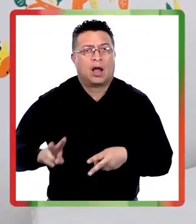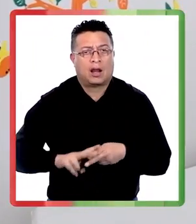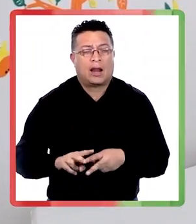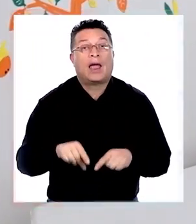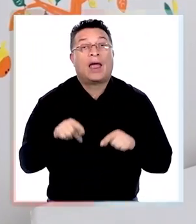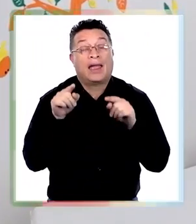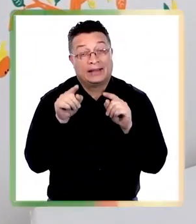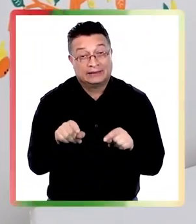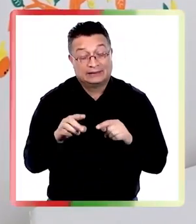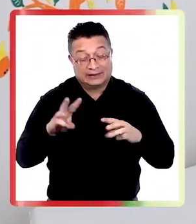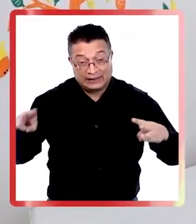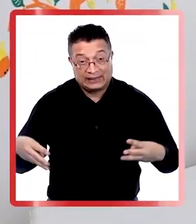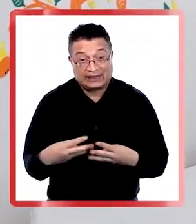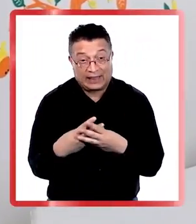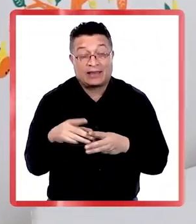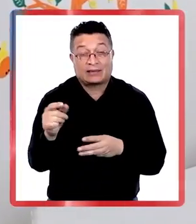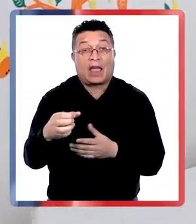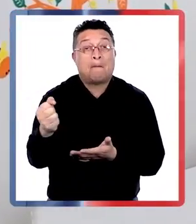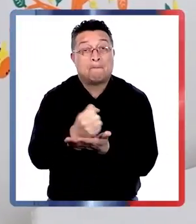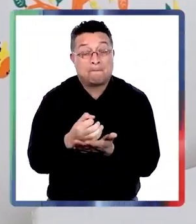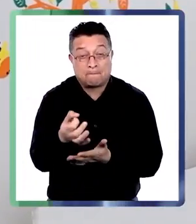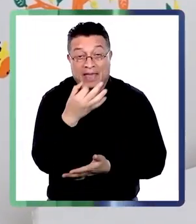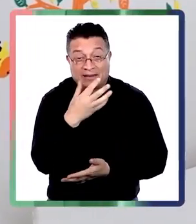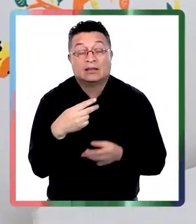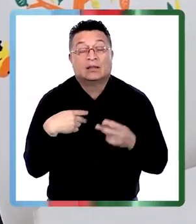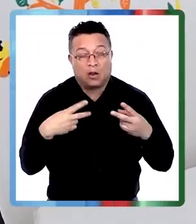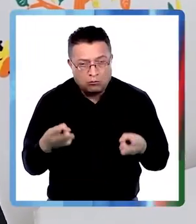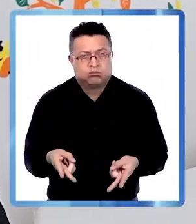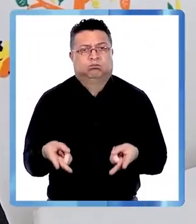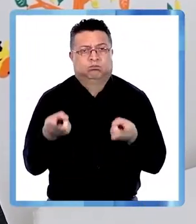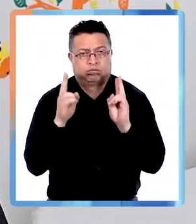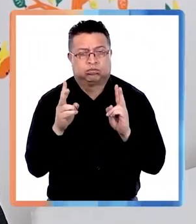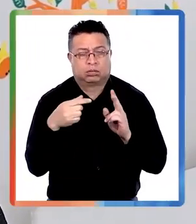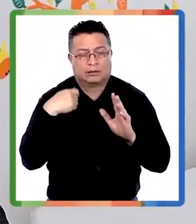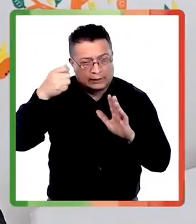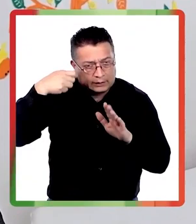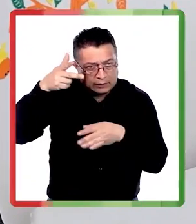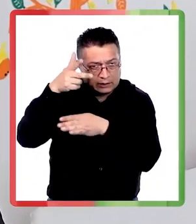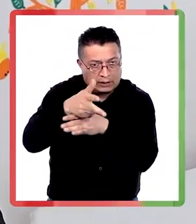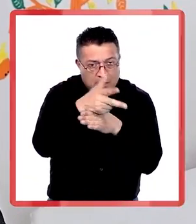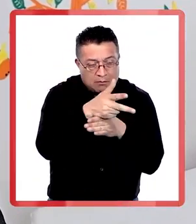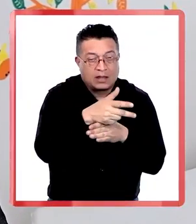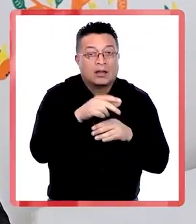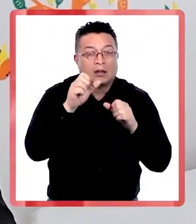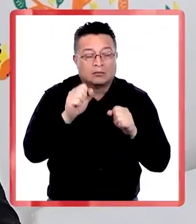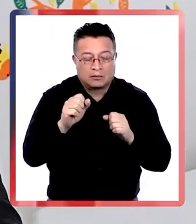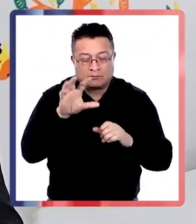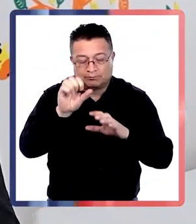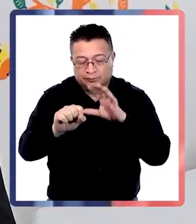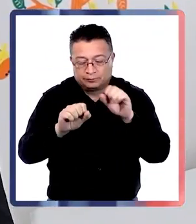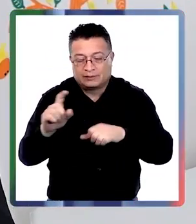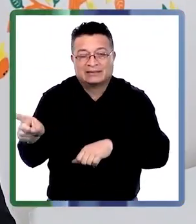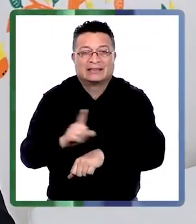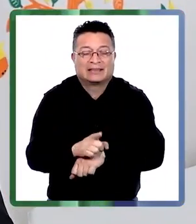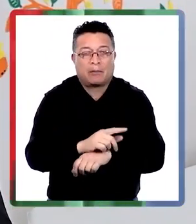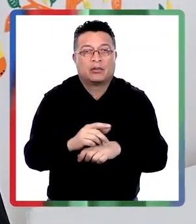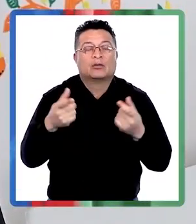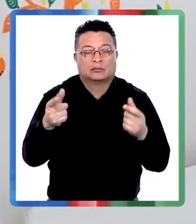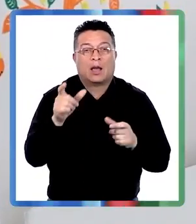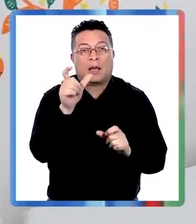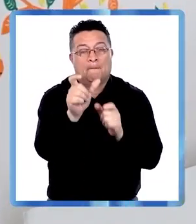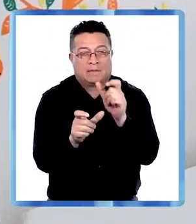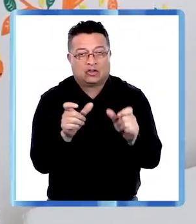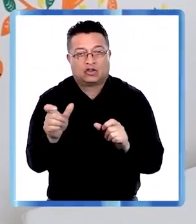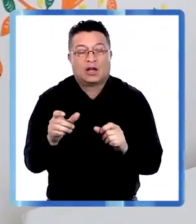y mediante estas redes de telemedicina nos permite tomar imágenes y poder hacer una lectura rápida a